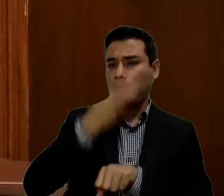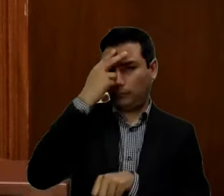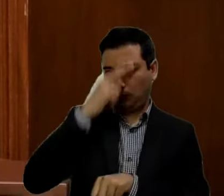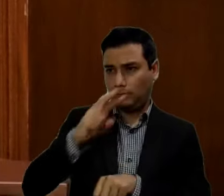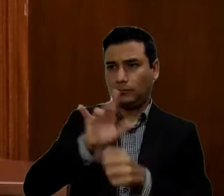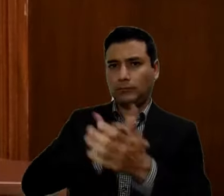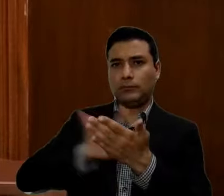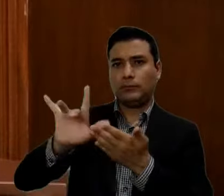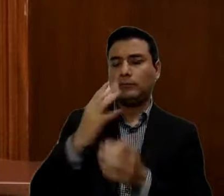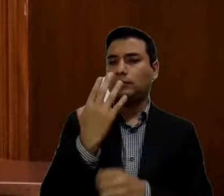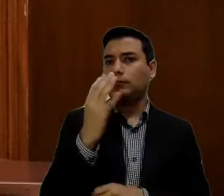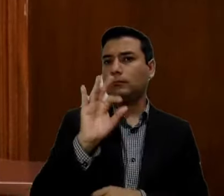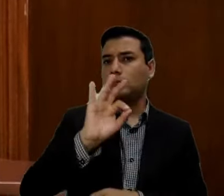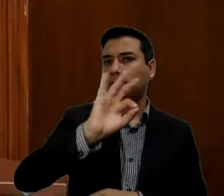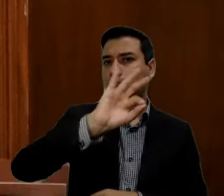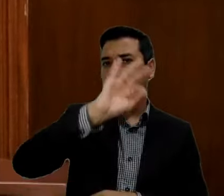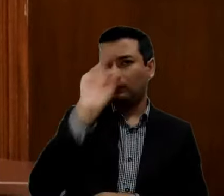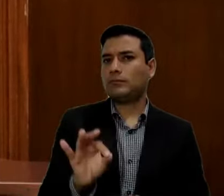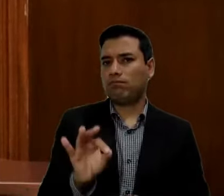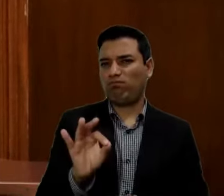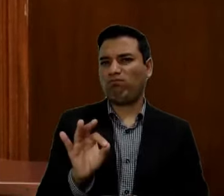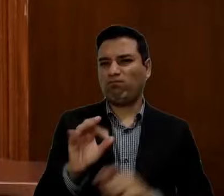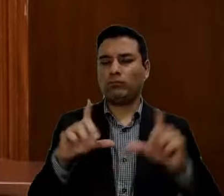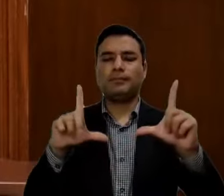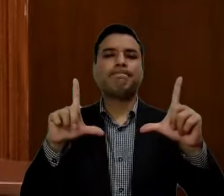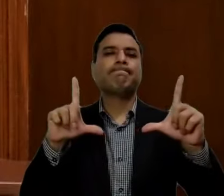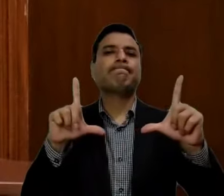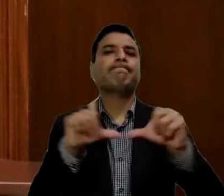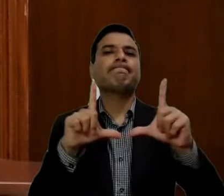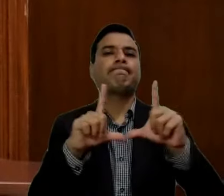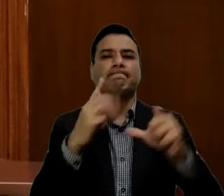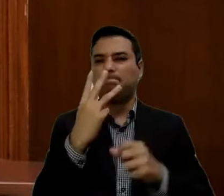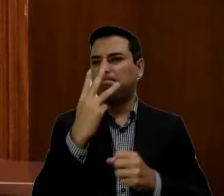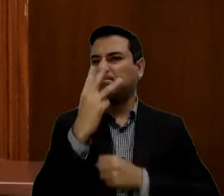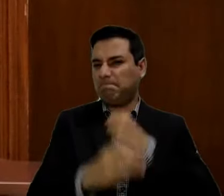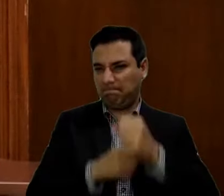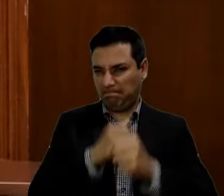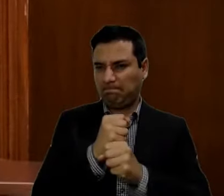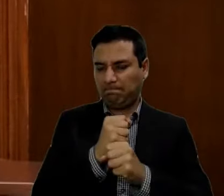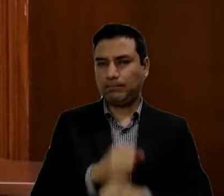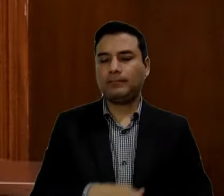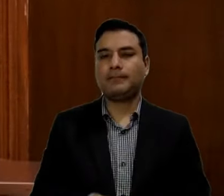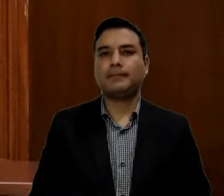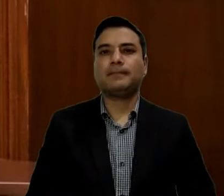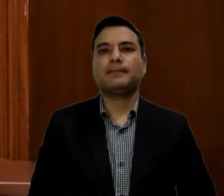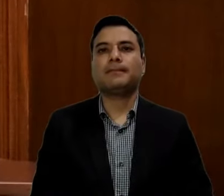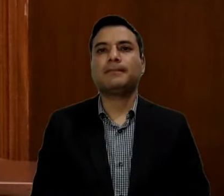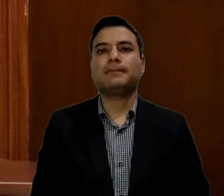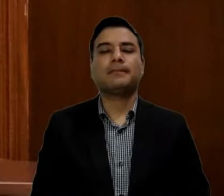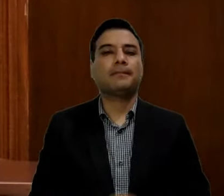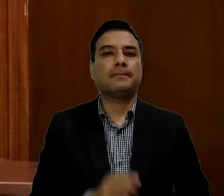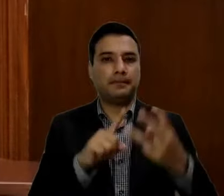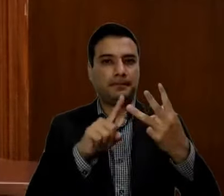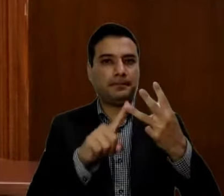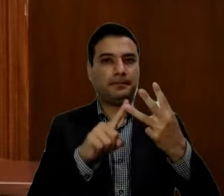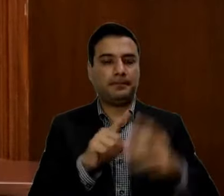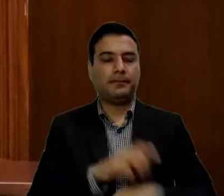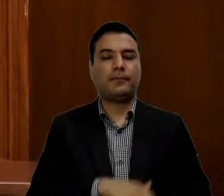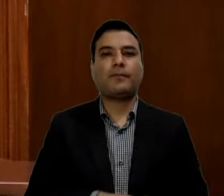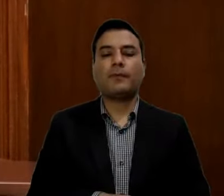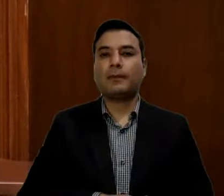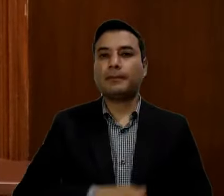50% del costo de licencia en modalidad de 3 años, En tercer lugar, elevaremos